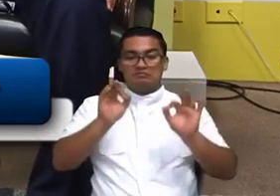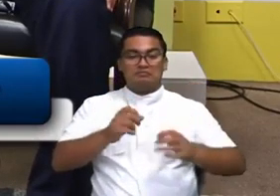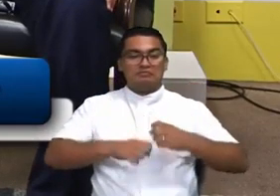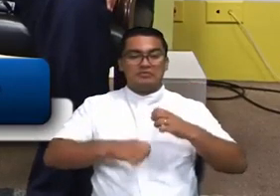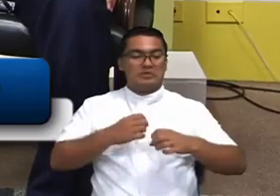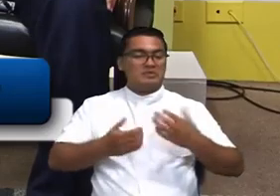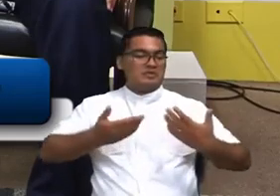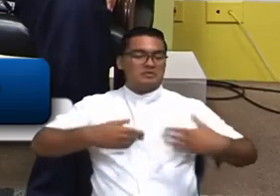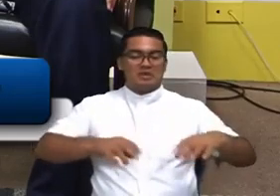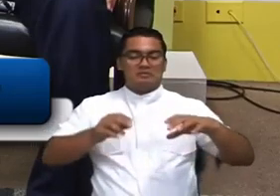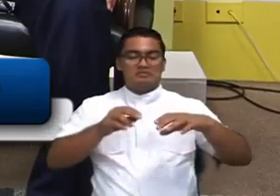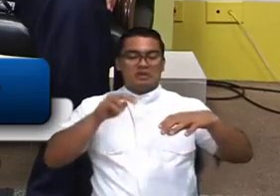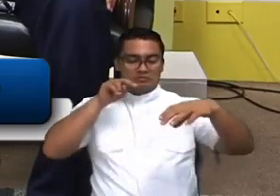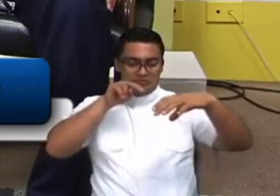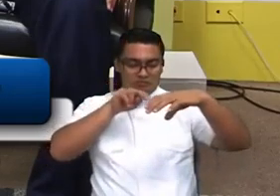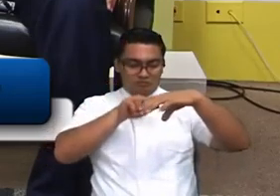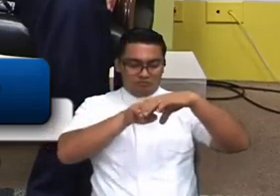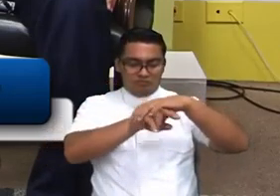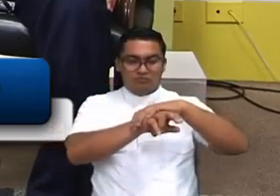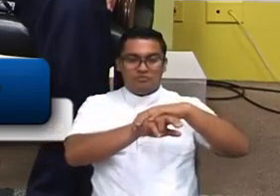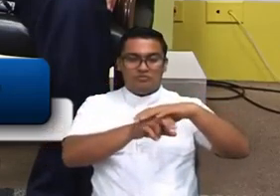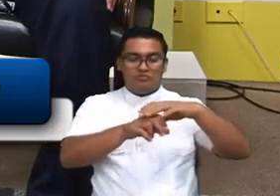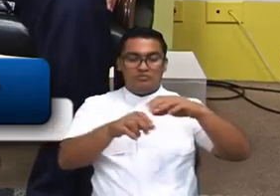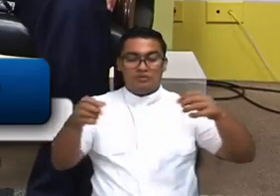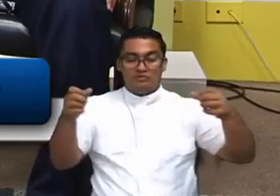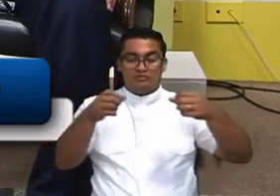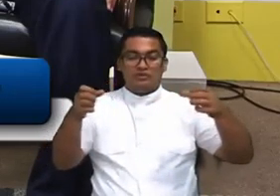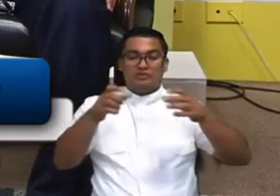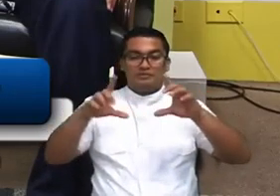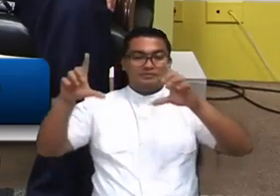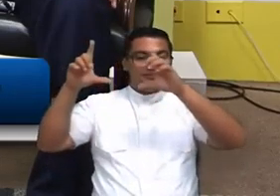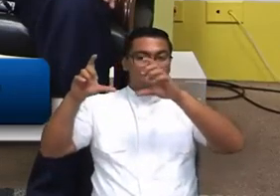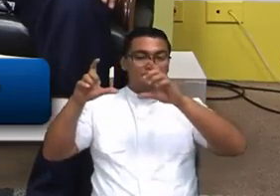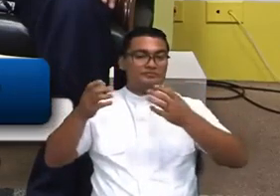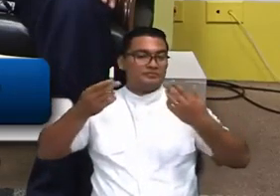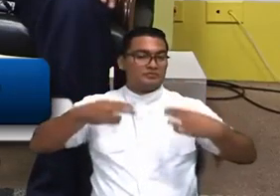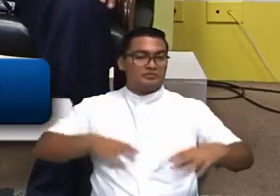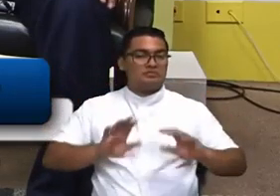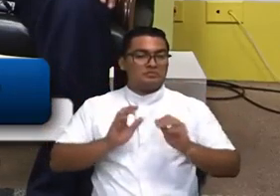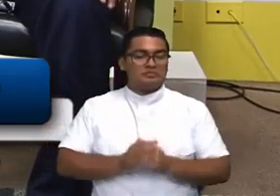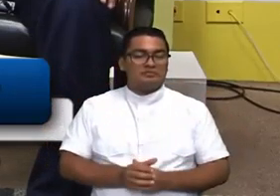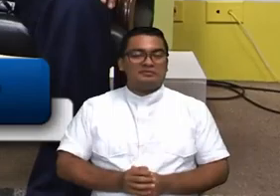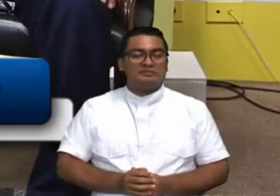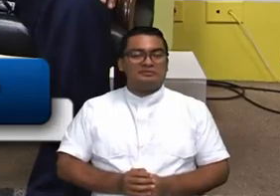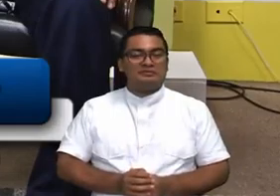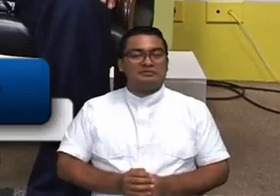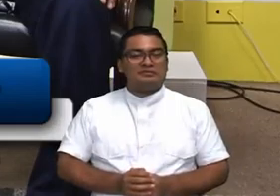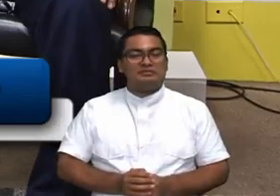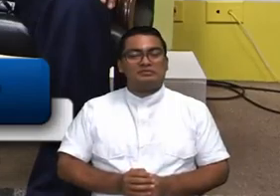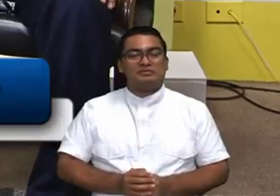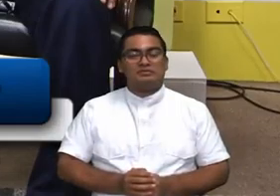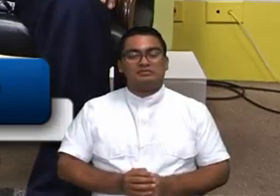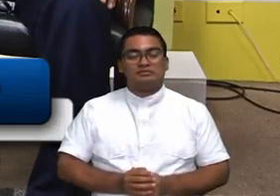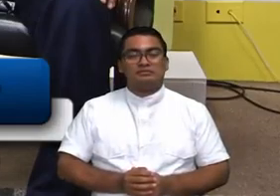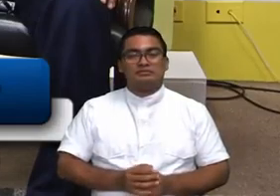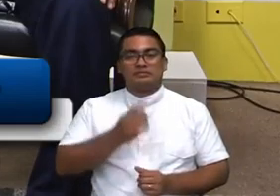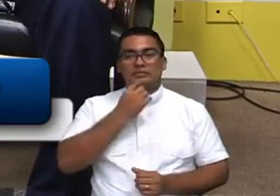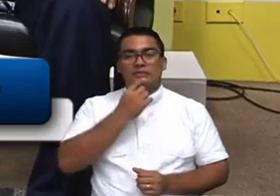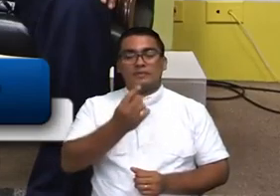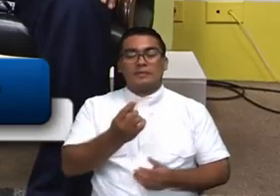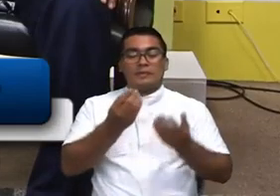problema que utilice algún tipo de equipo de radiología. No hay ningún tipo de problema. También es